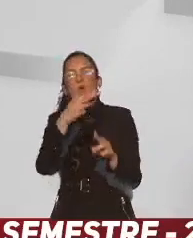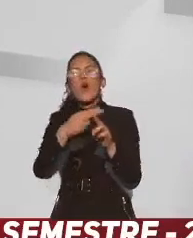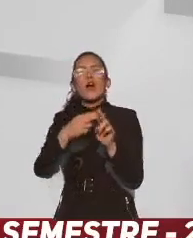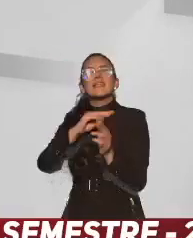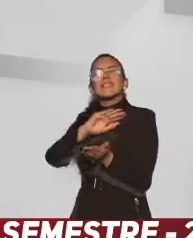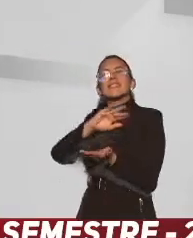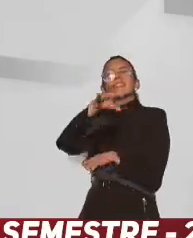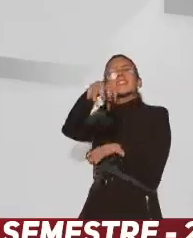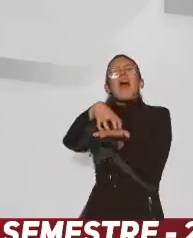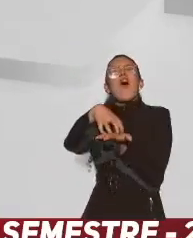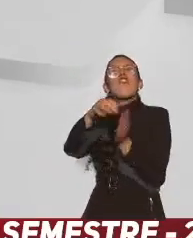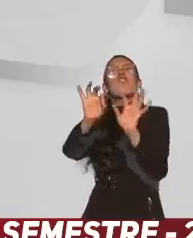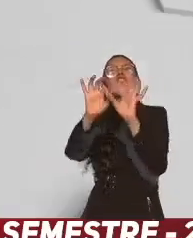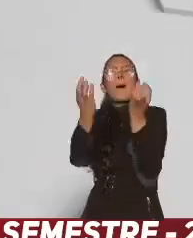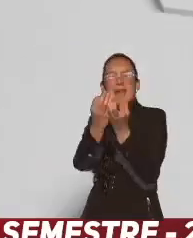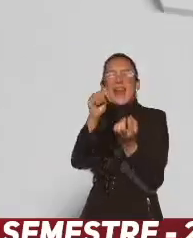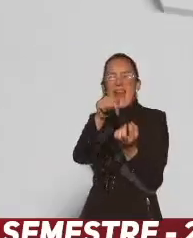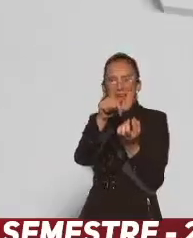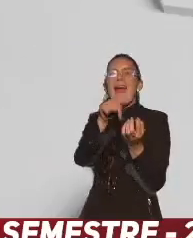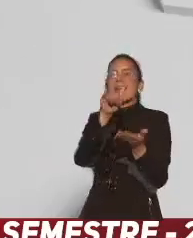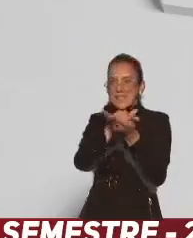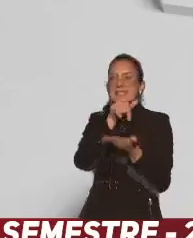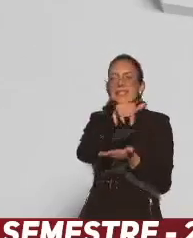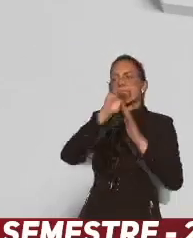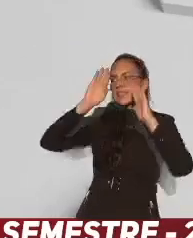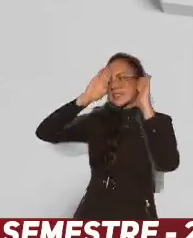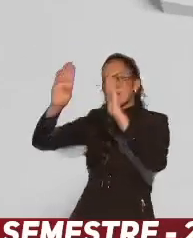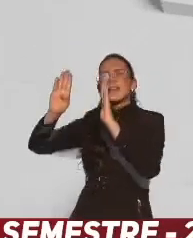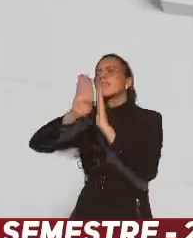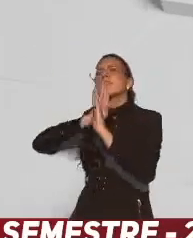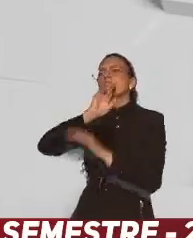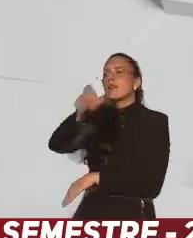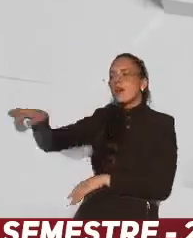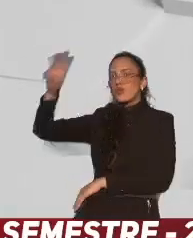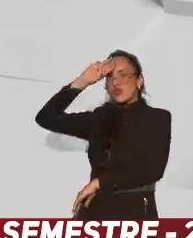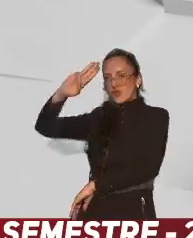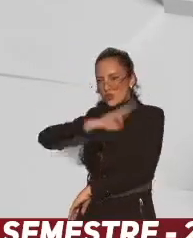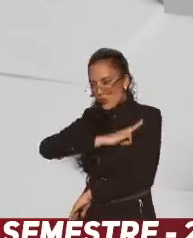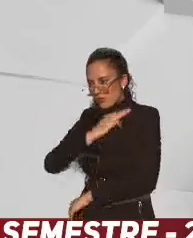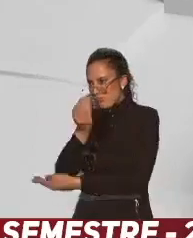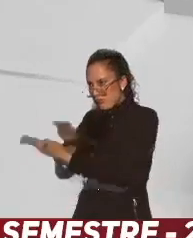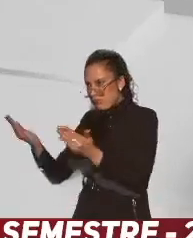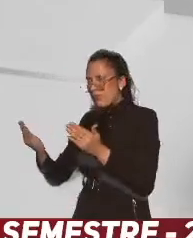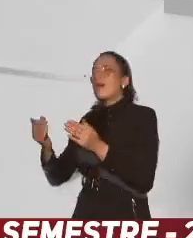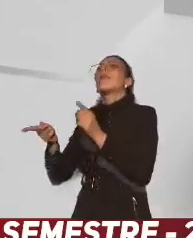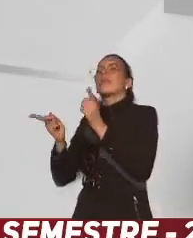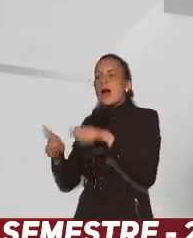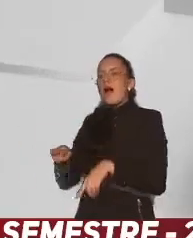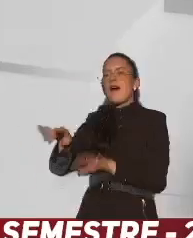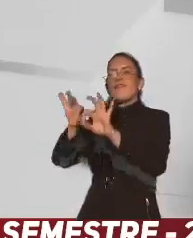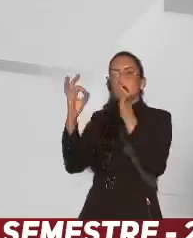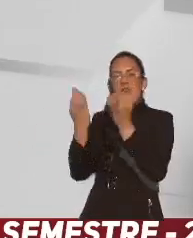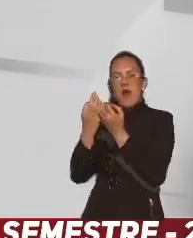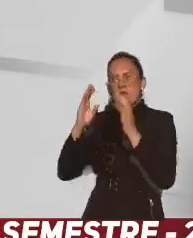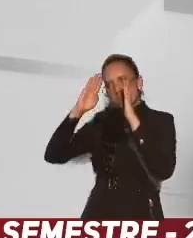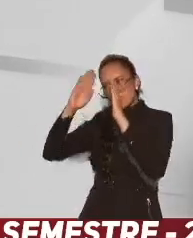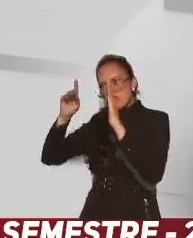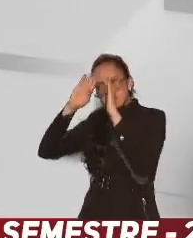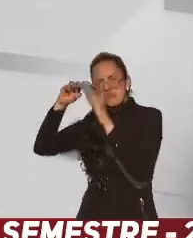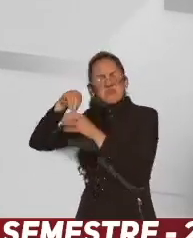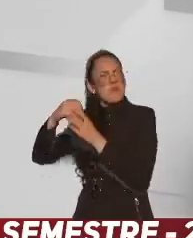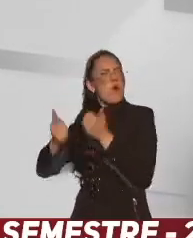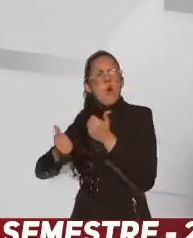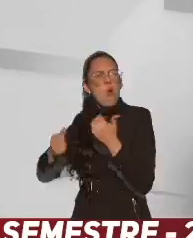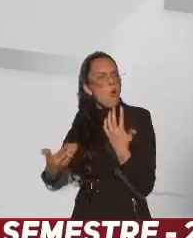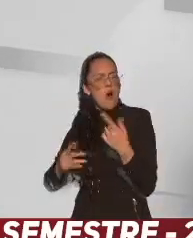familia apoyan a nuestros soldados y a las familias en recomendaciones en la parte psicológica